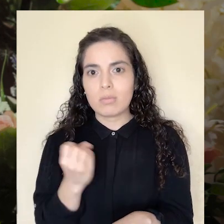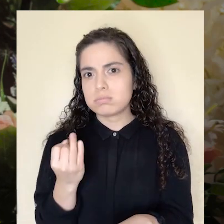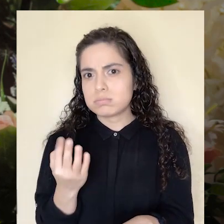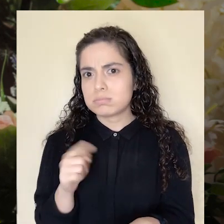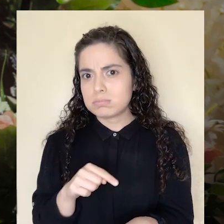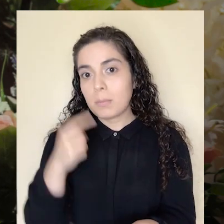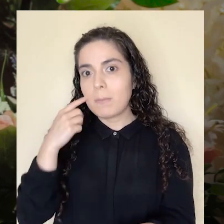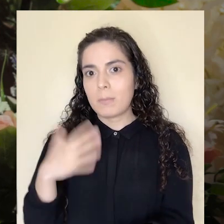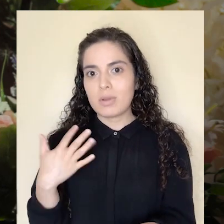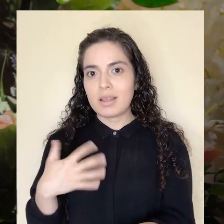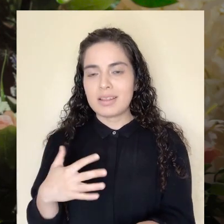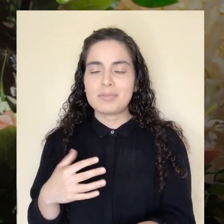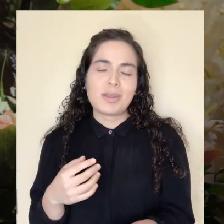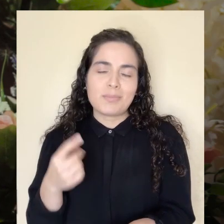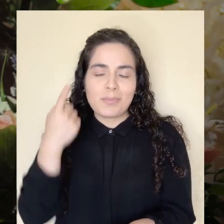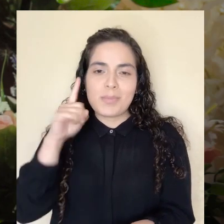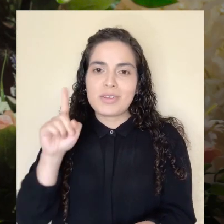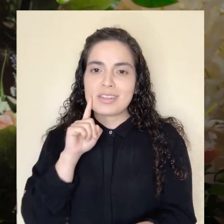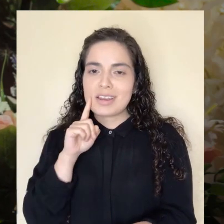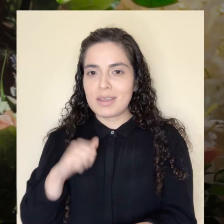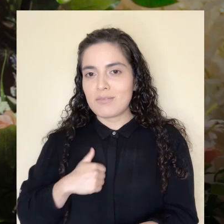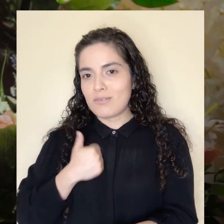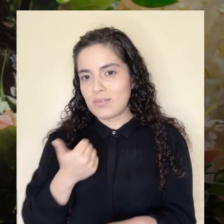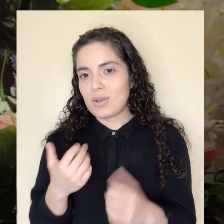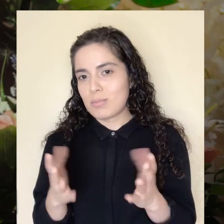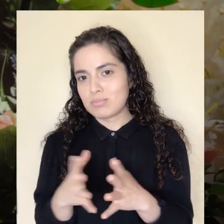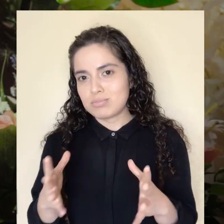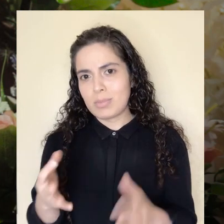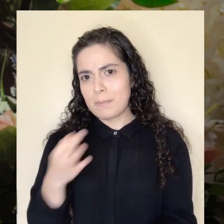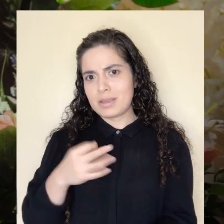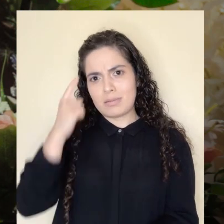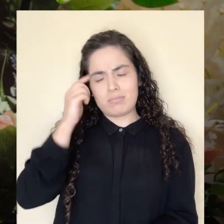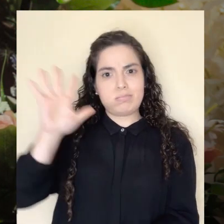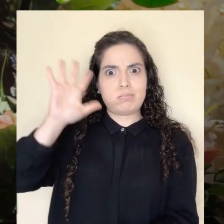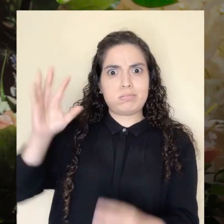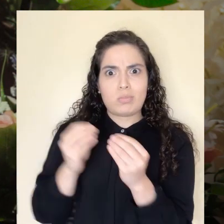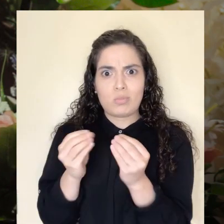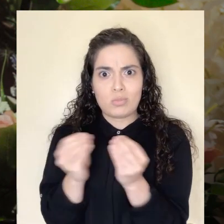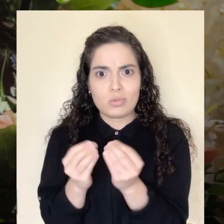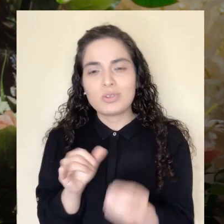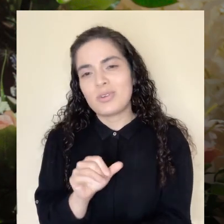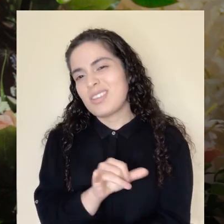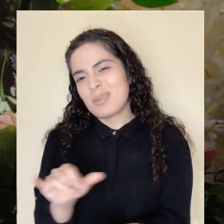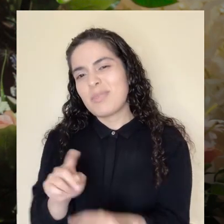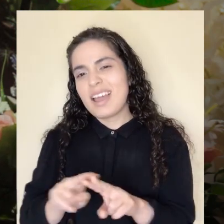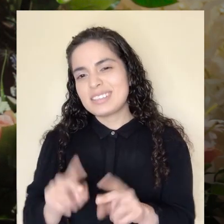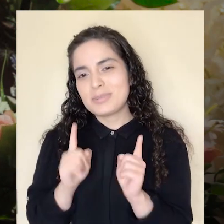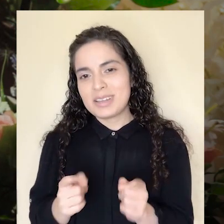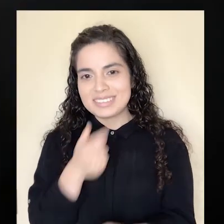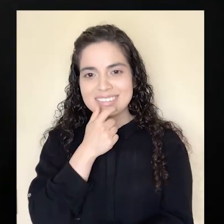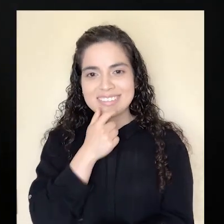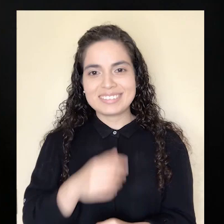la cantidad de años lo dicen todo. No, tiene buena voluntad. A veces me dicen, ya, se te ocurre cada cosa, se te ocurre. Pero después lo hace